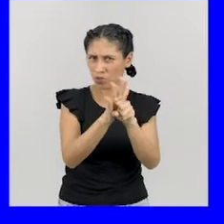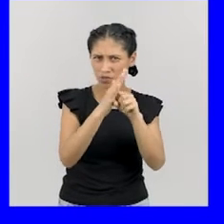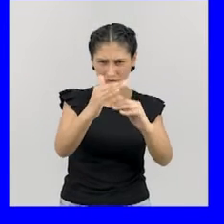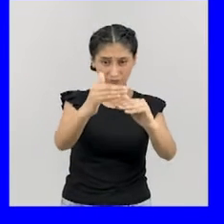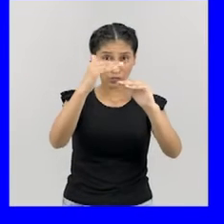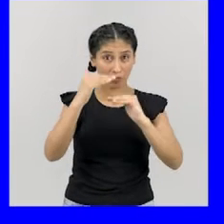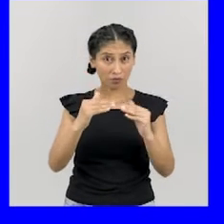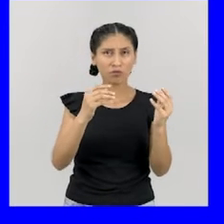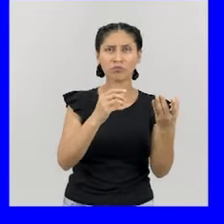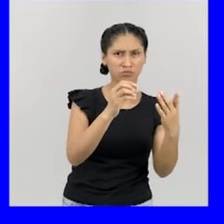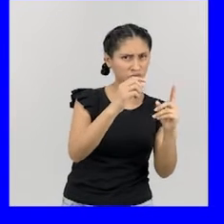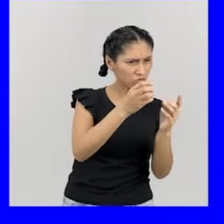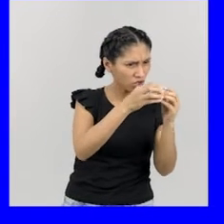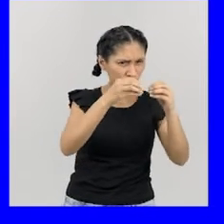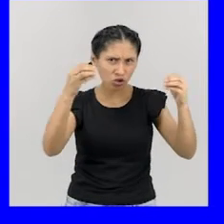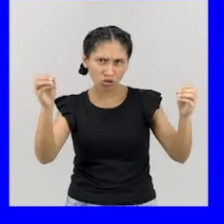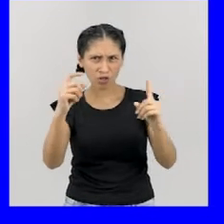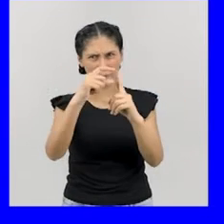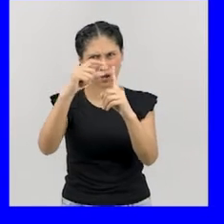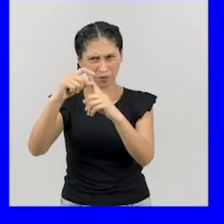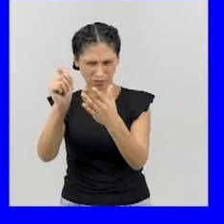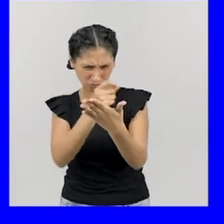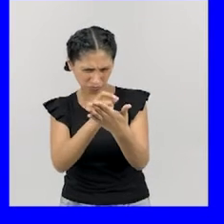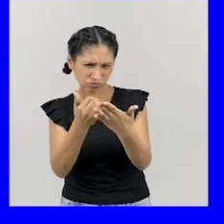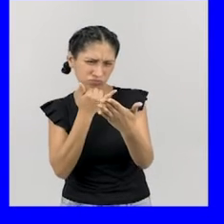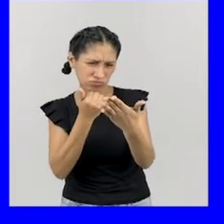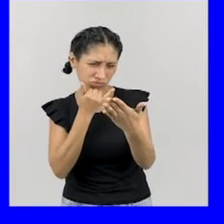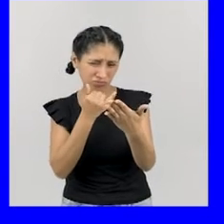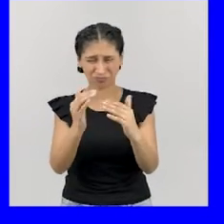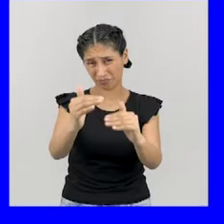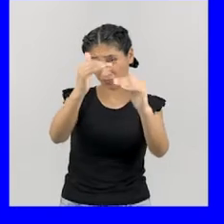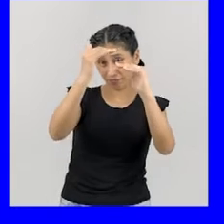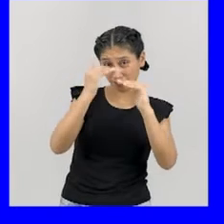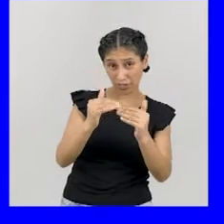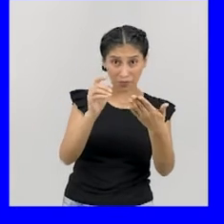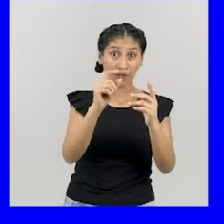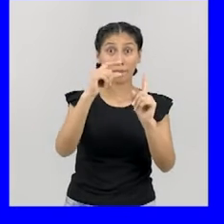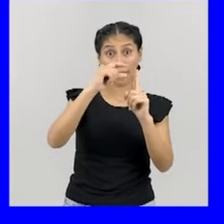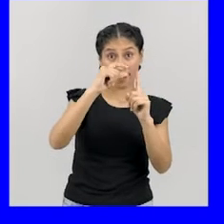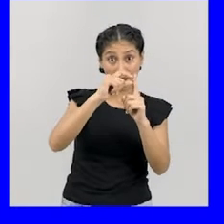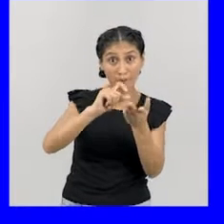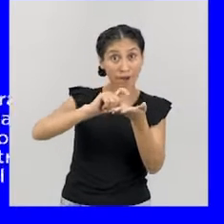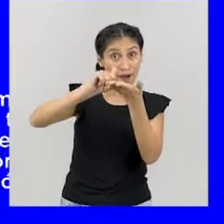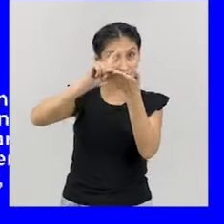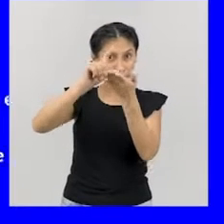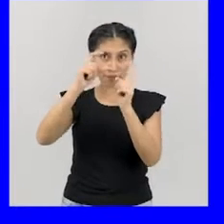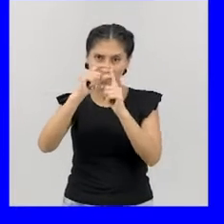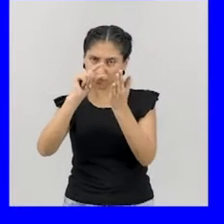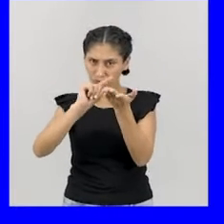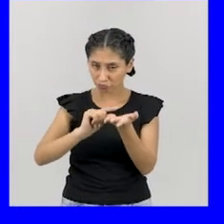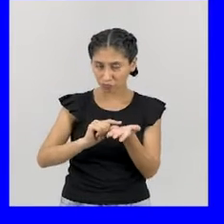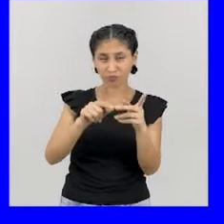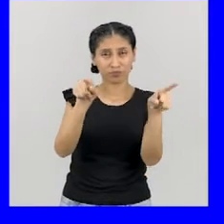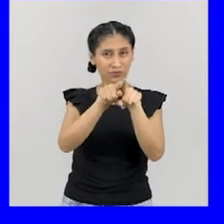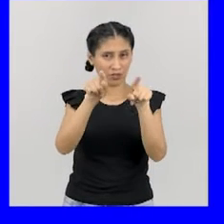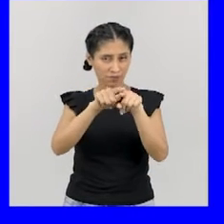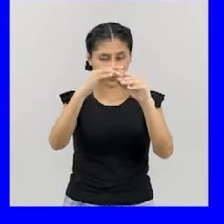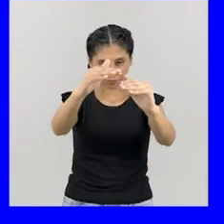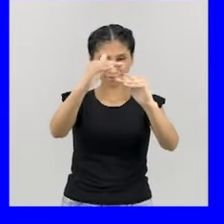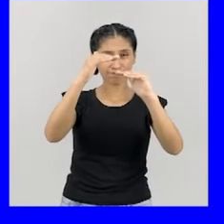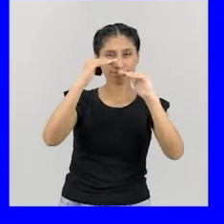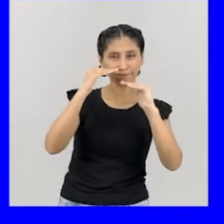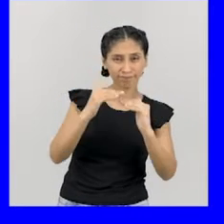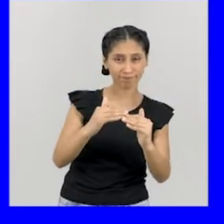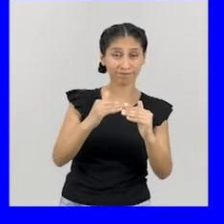de orden ortográfico, el empleo correcto de mayúsculas. Y la 5,